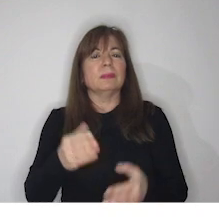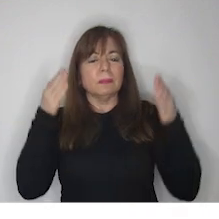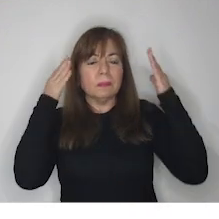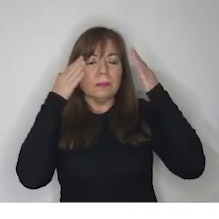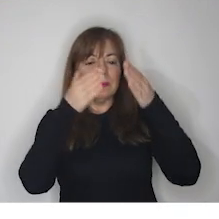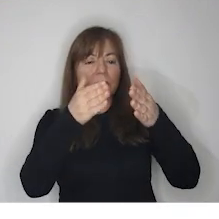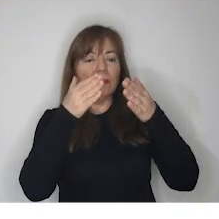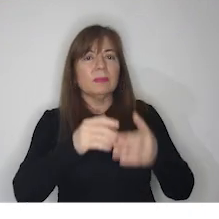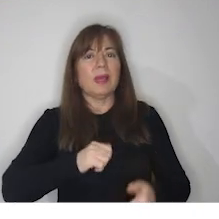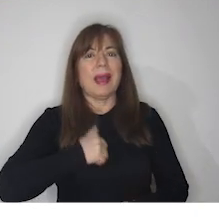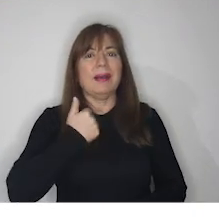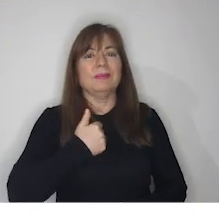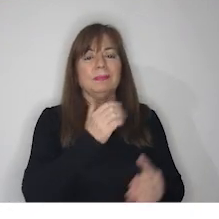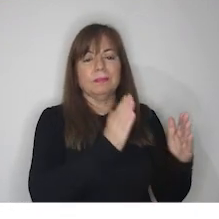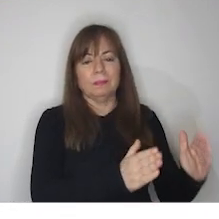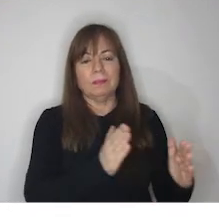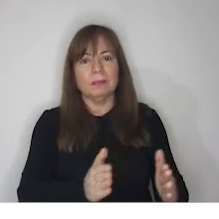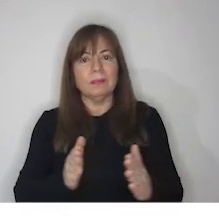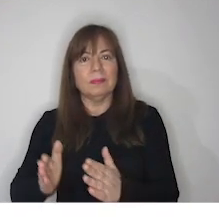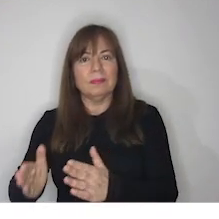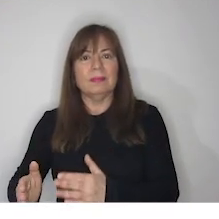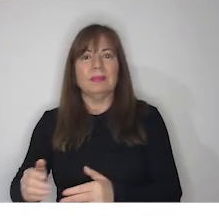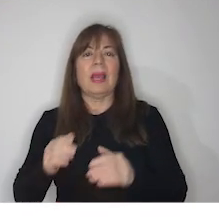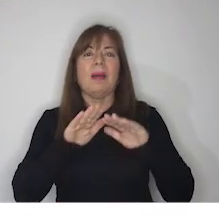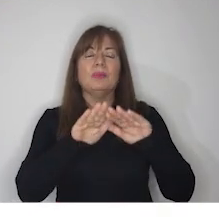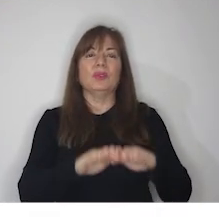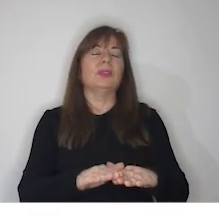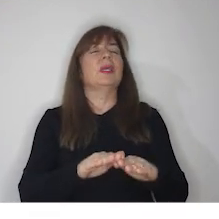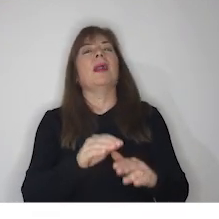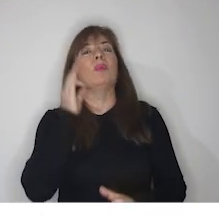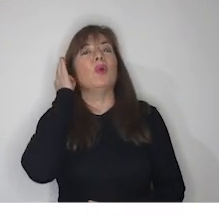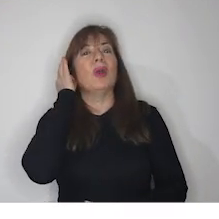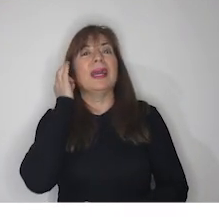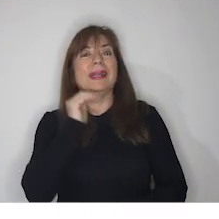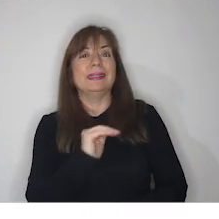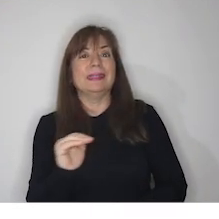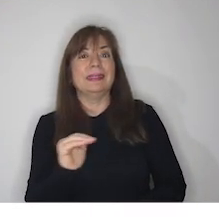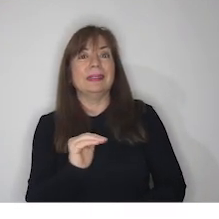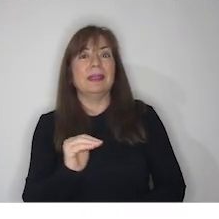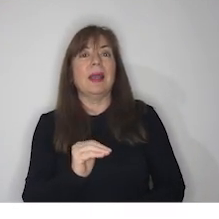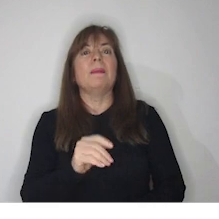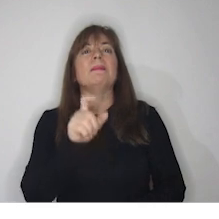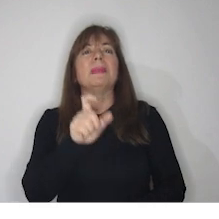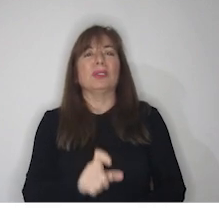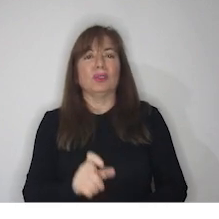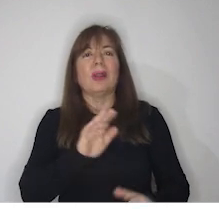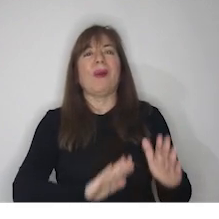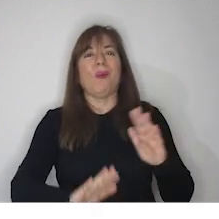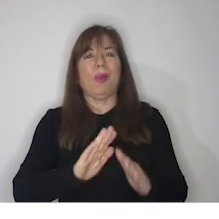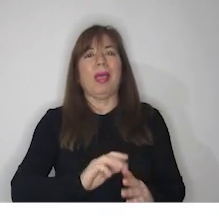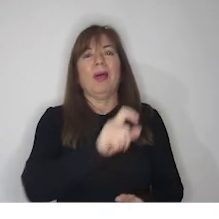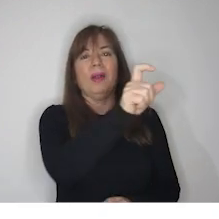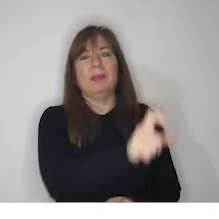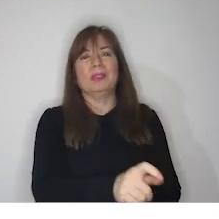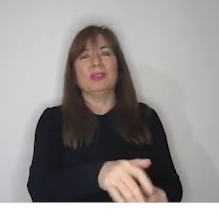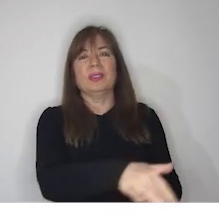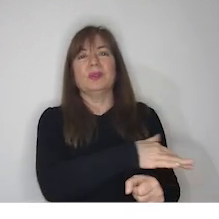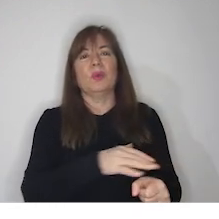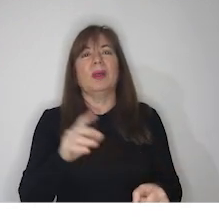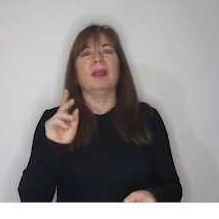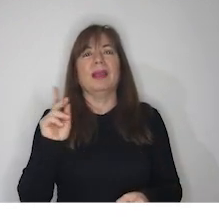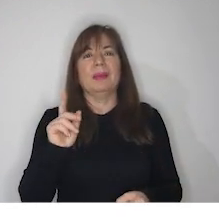mujeres, niñas, personas menstruantes y personas cuidadoras de personas con discapacidad y dependencia. A